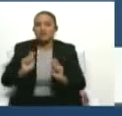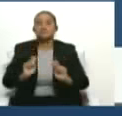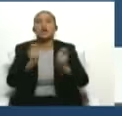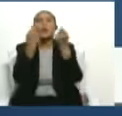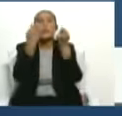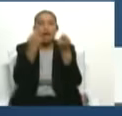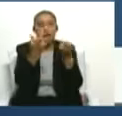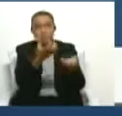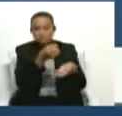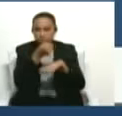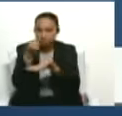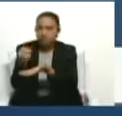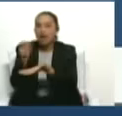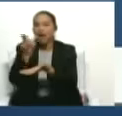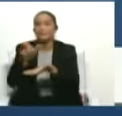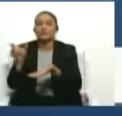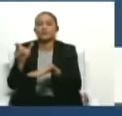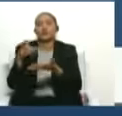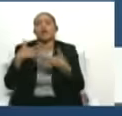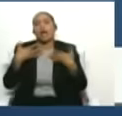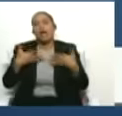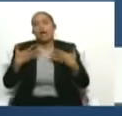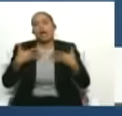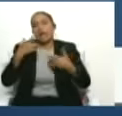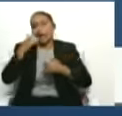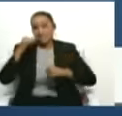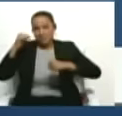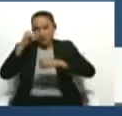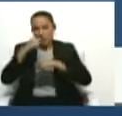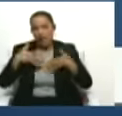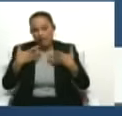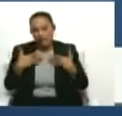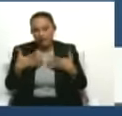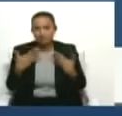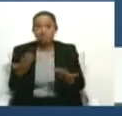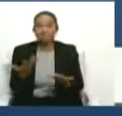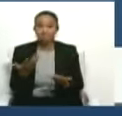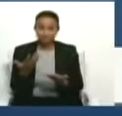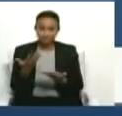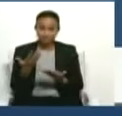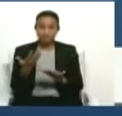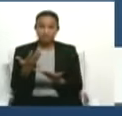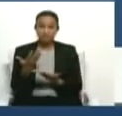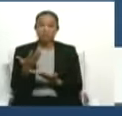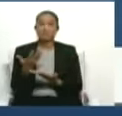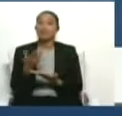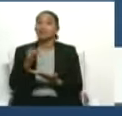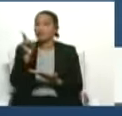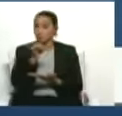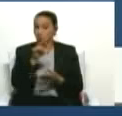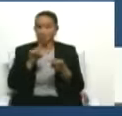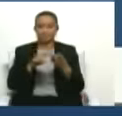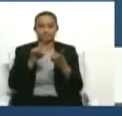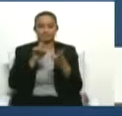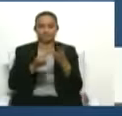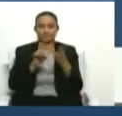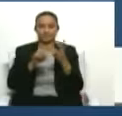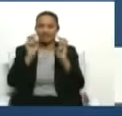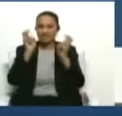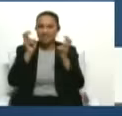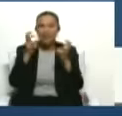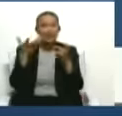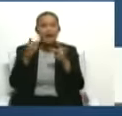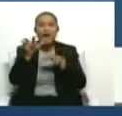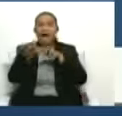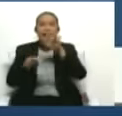Igualmente, un balance muy breve de campañas tan impactantes como la de atención a los animales. Yo quiero destacar que